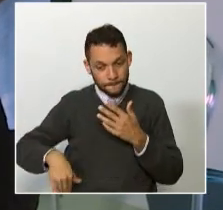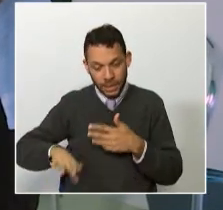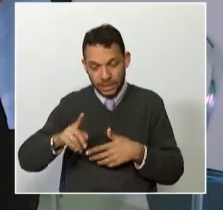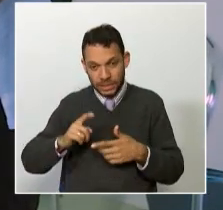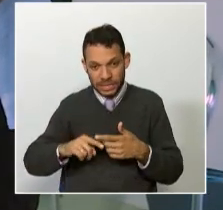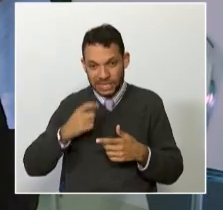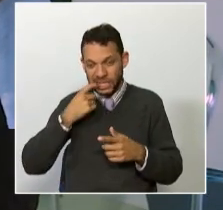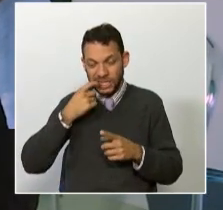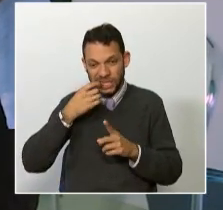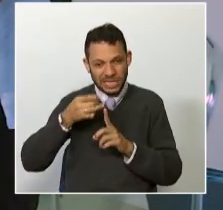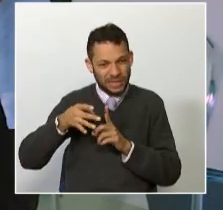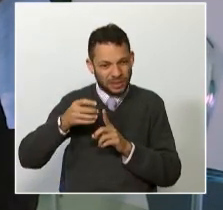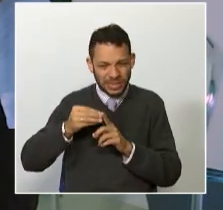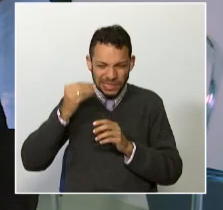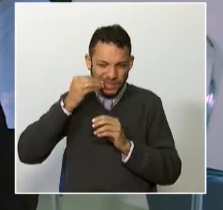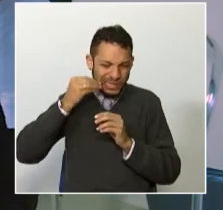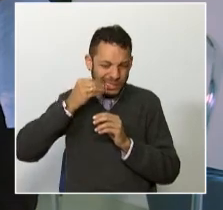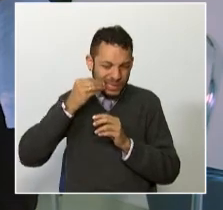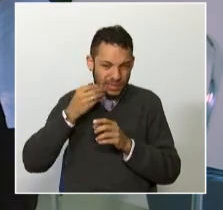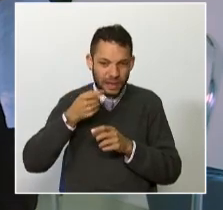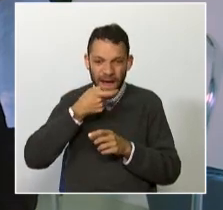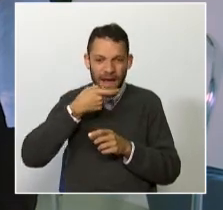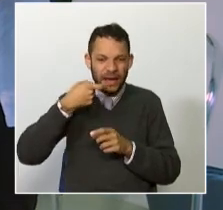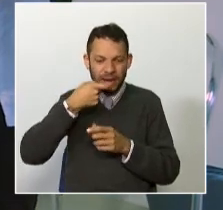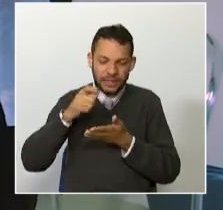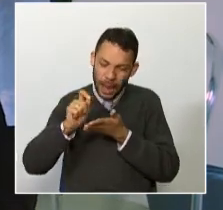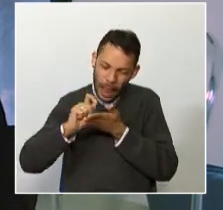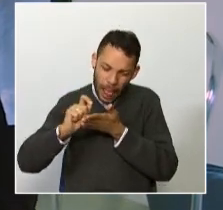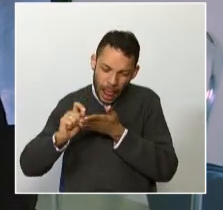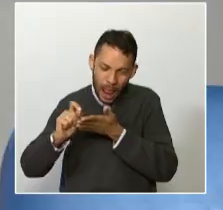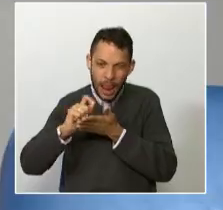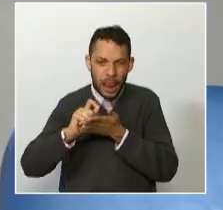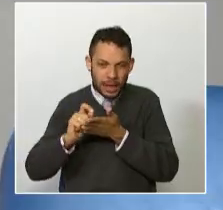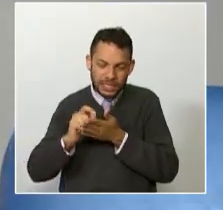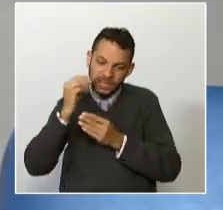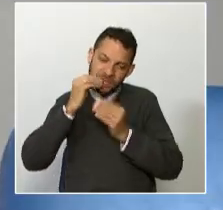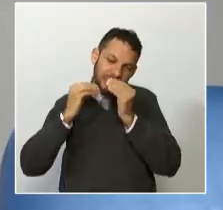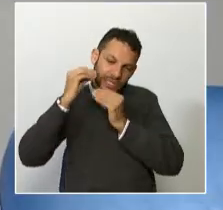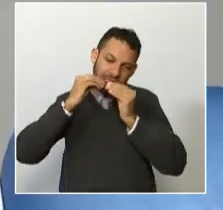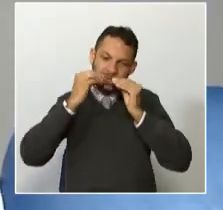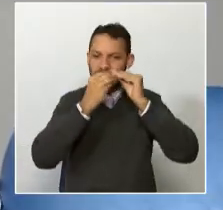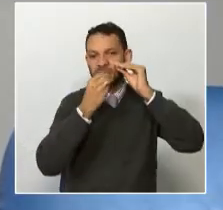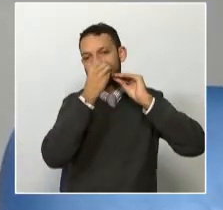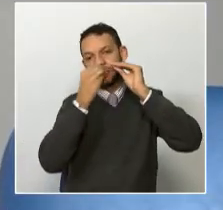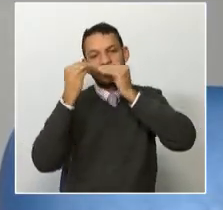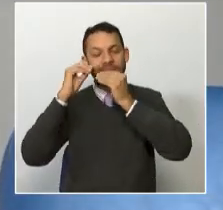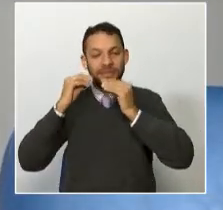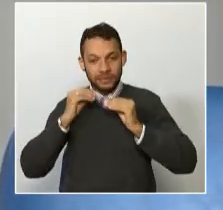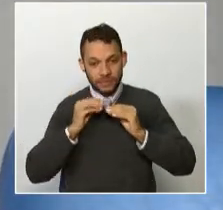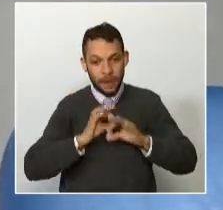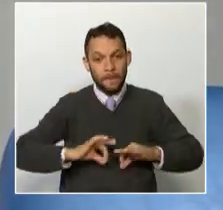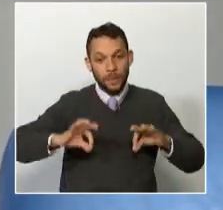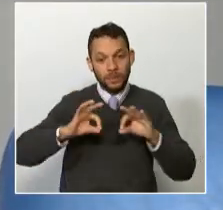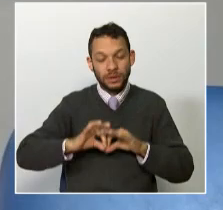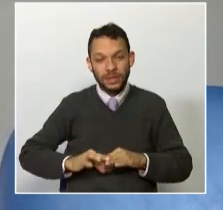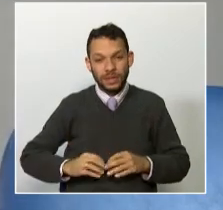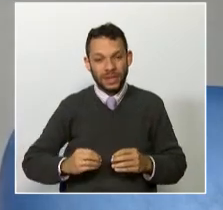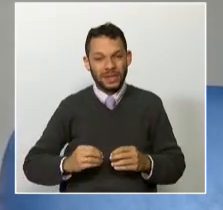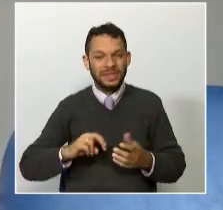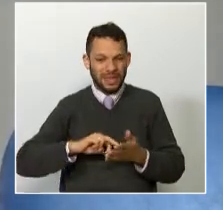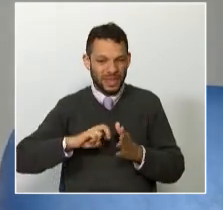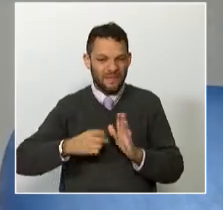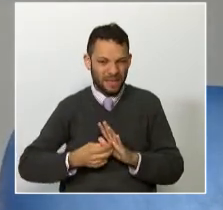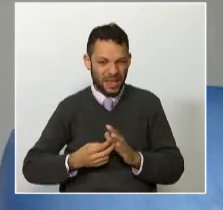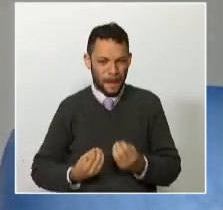tanto metal en boca y todas las amalgamas y todo lo que hemos hablado allí del tema, recuerden esa intoxicación.